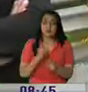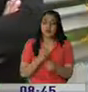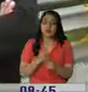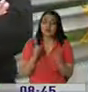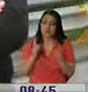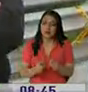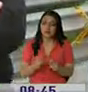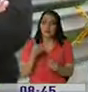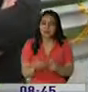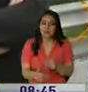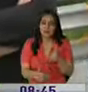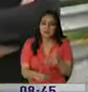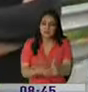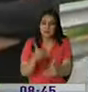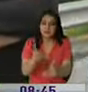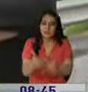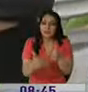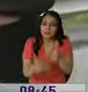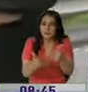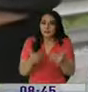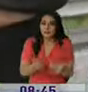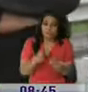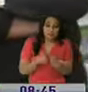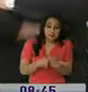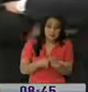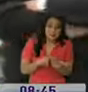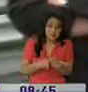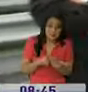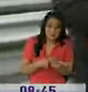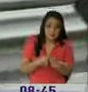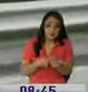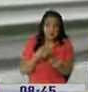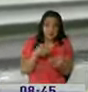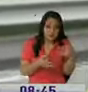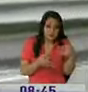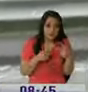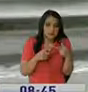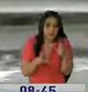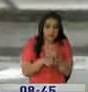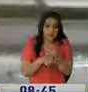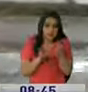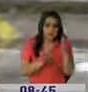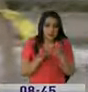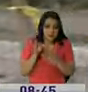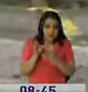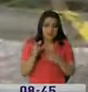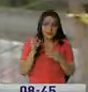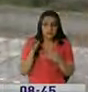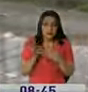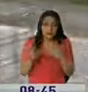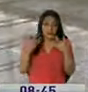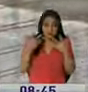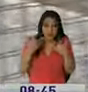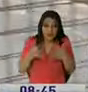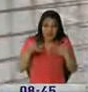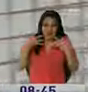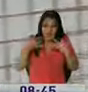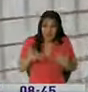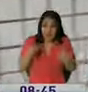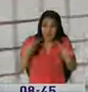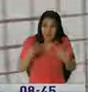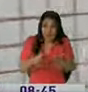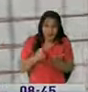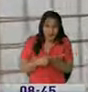seguir. Nosotros estamos analizando todos los temas, desde temas jurídicos hasta temas presupuestarios, y una vez que nosotros tengamos